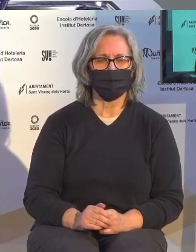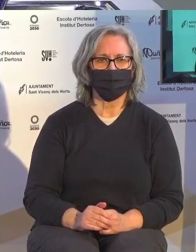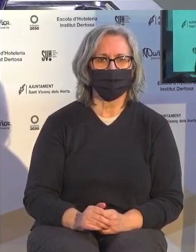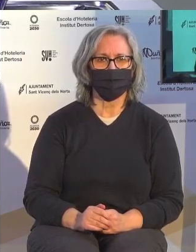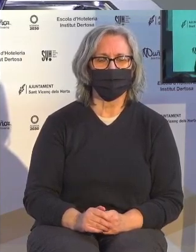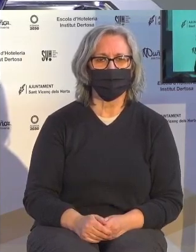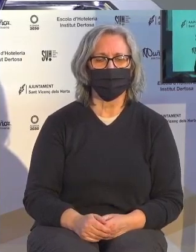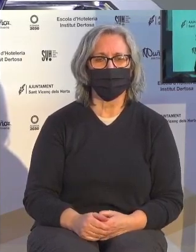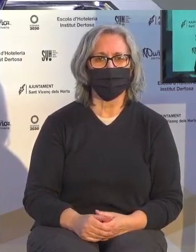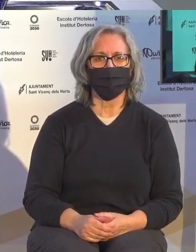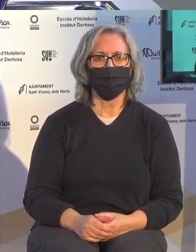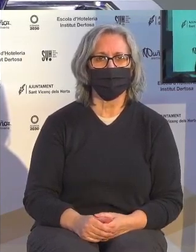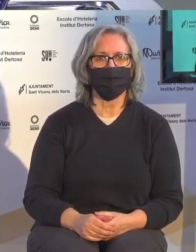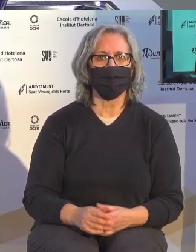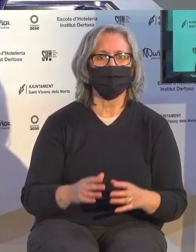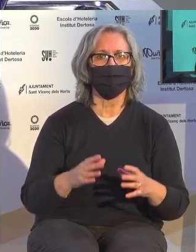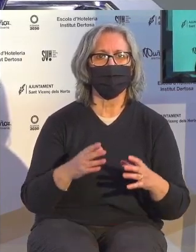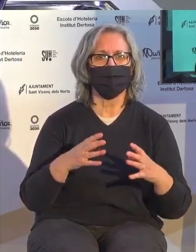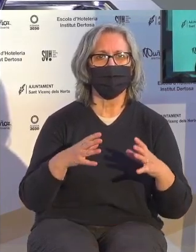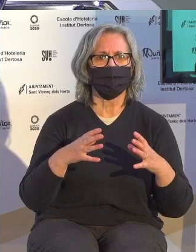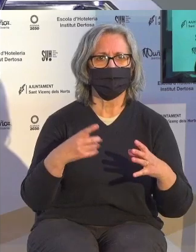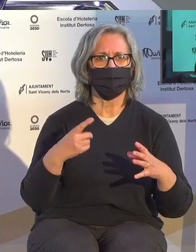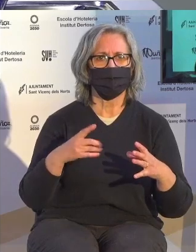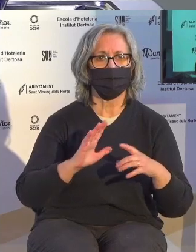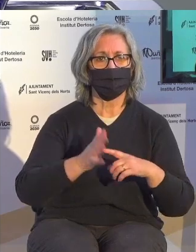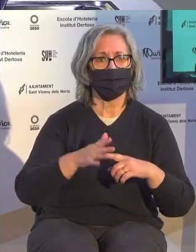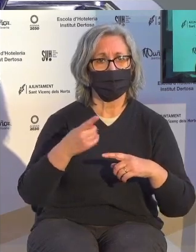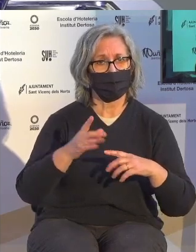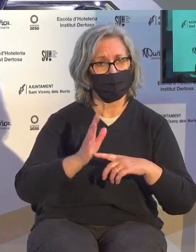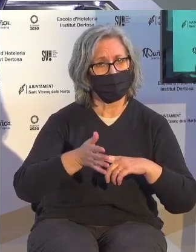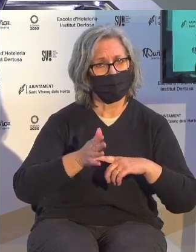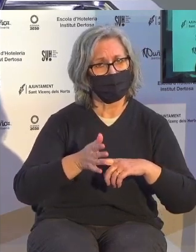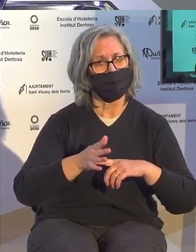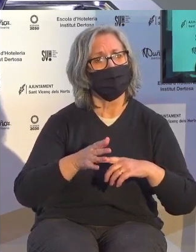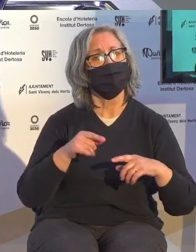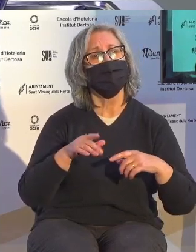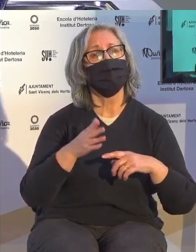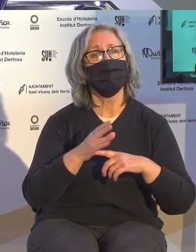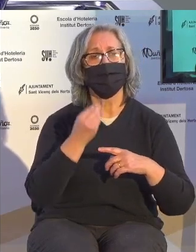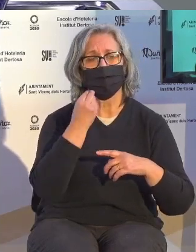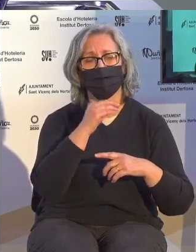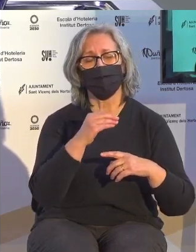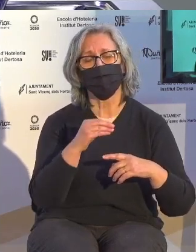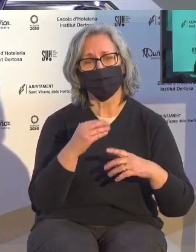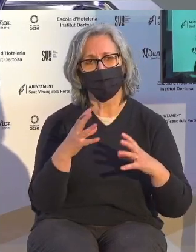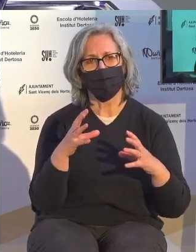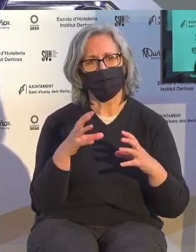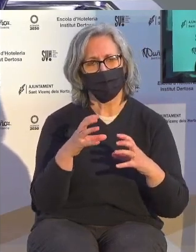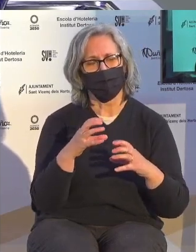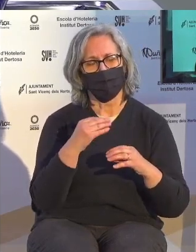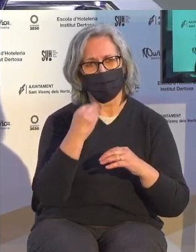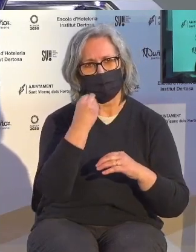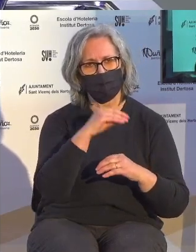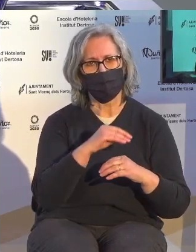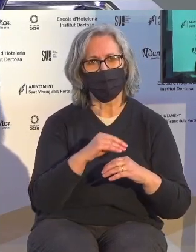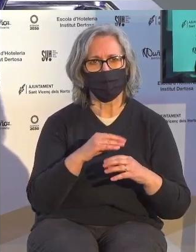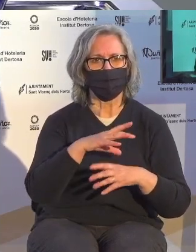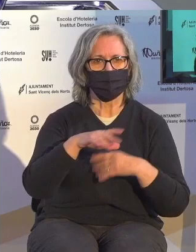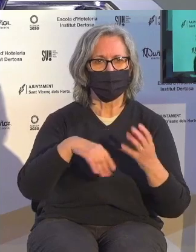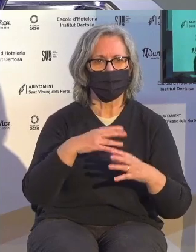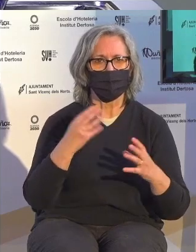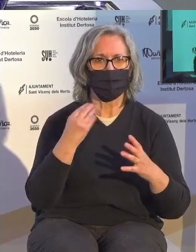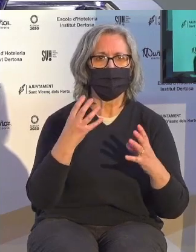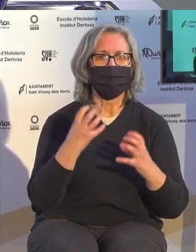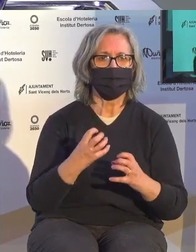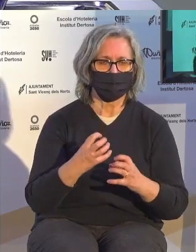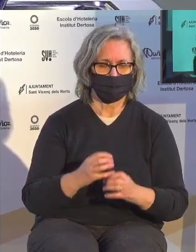a ventilador si un ventilador que va a circular lo aire entonces las cosas se quedan muy fría muy rápidamente hoy por